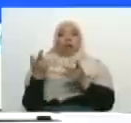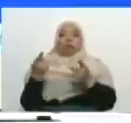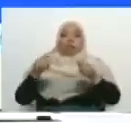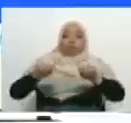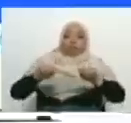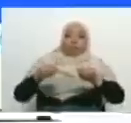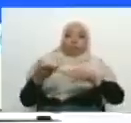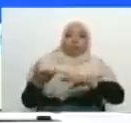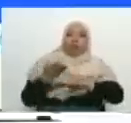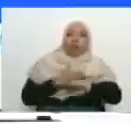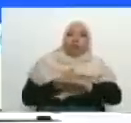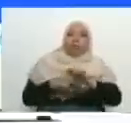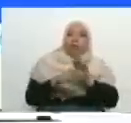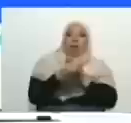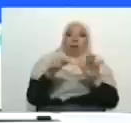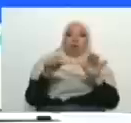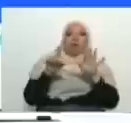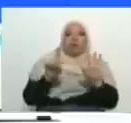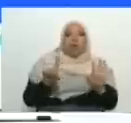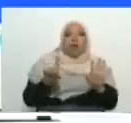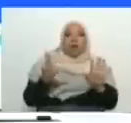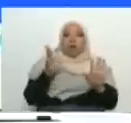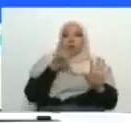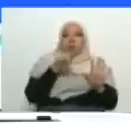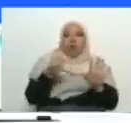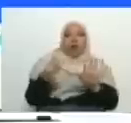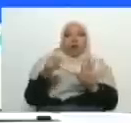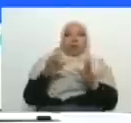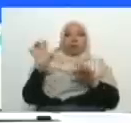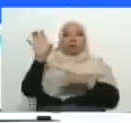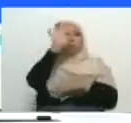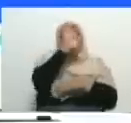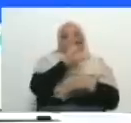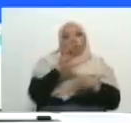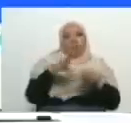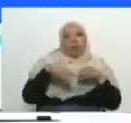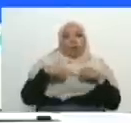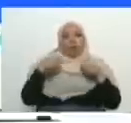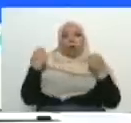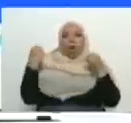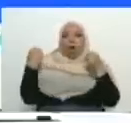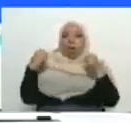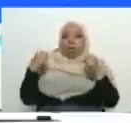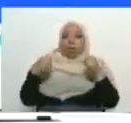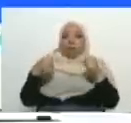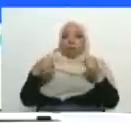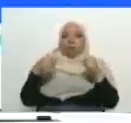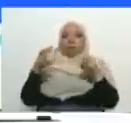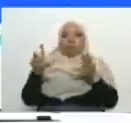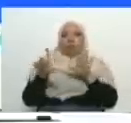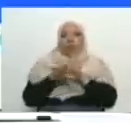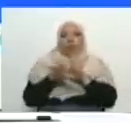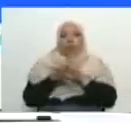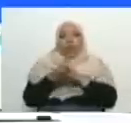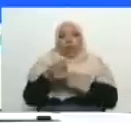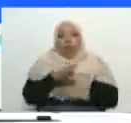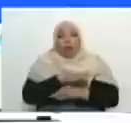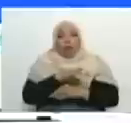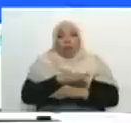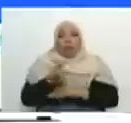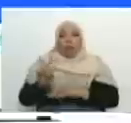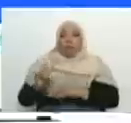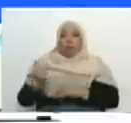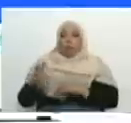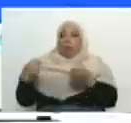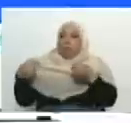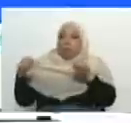artículo 6. No reconocemos jurisdicción extranjera, no reconocemos aplicación extraterritorial de leyes que no sean las leyes de la